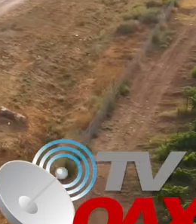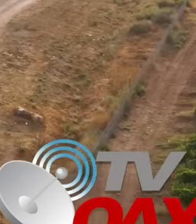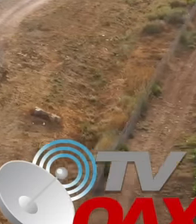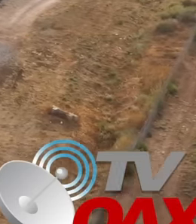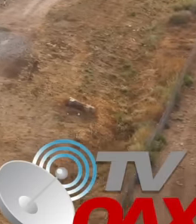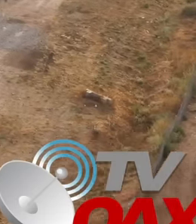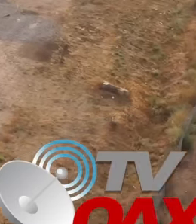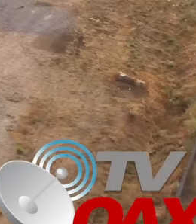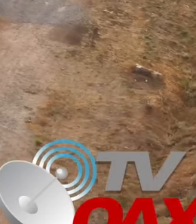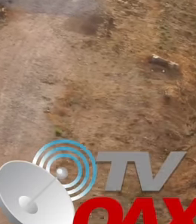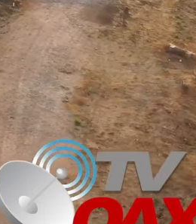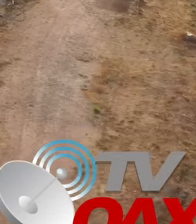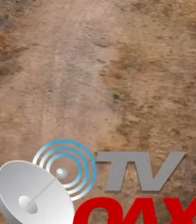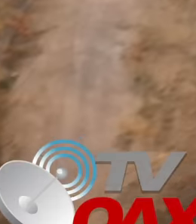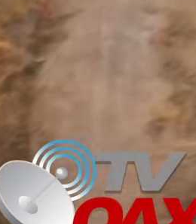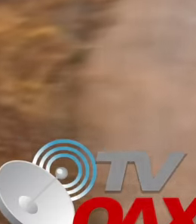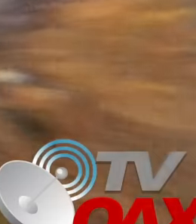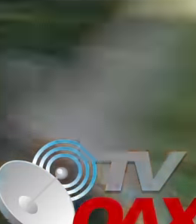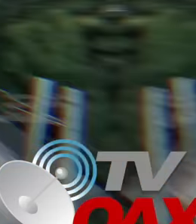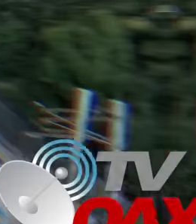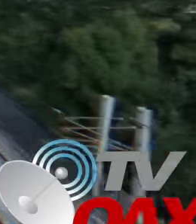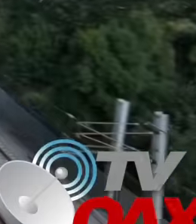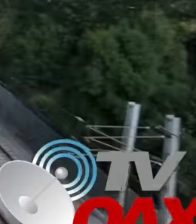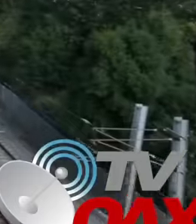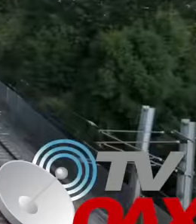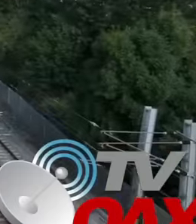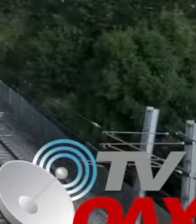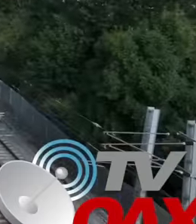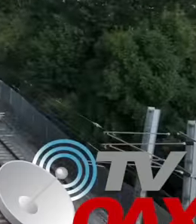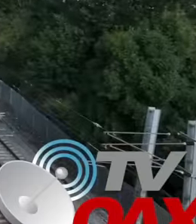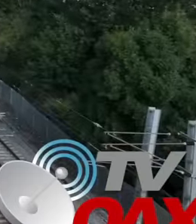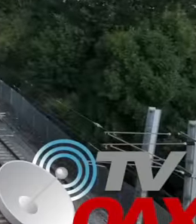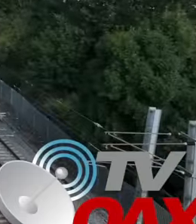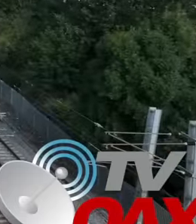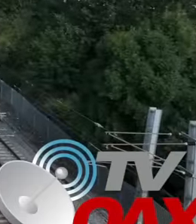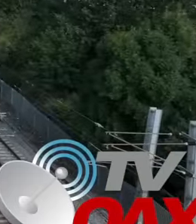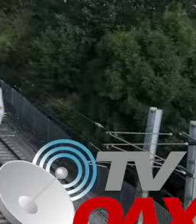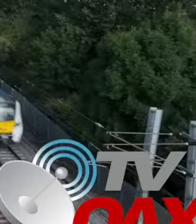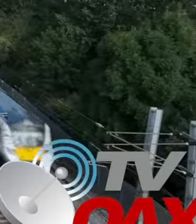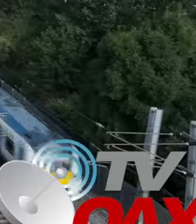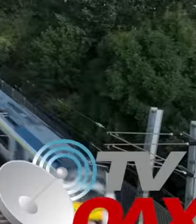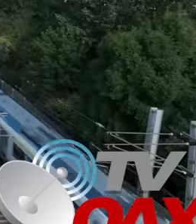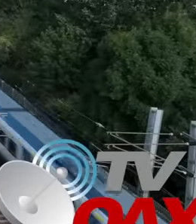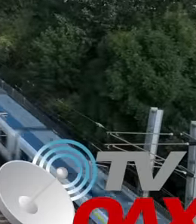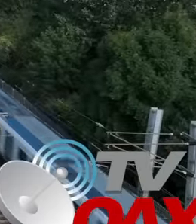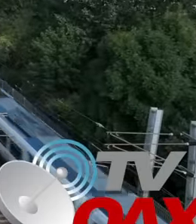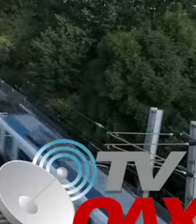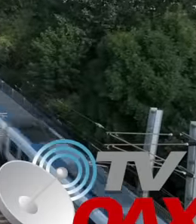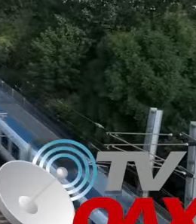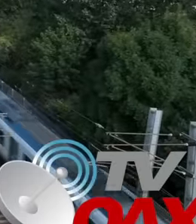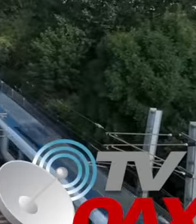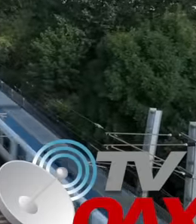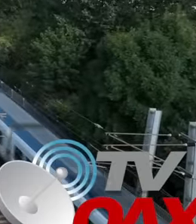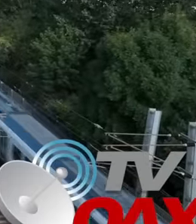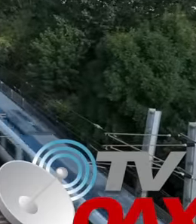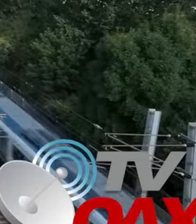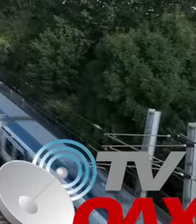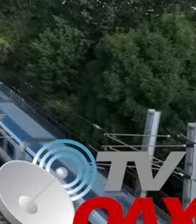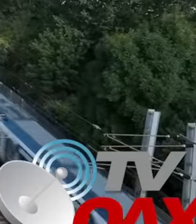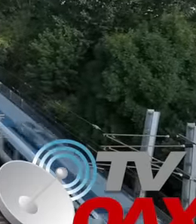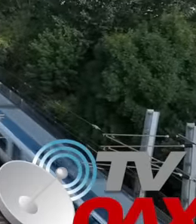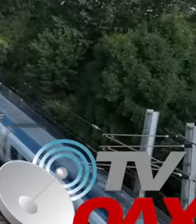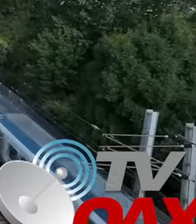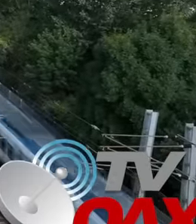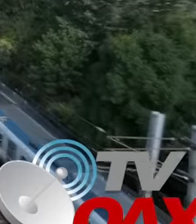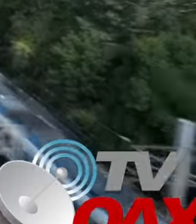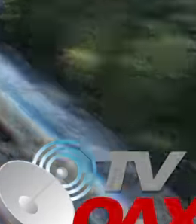Grupo México, y la saturación en carreteras demuestra que hay un gran mercado para que las personas vuelvan a